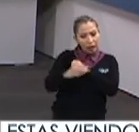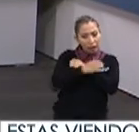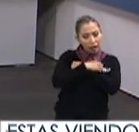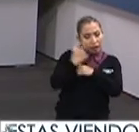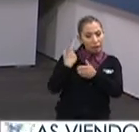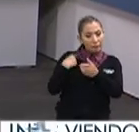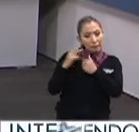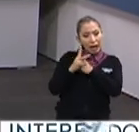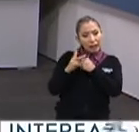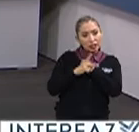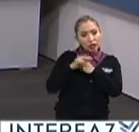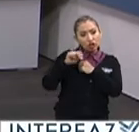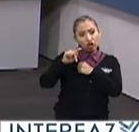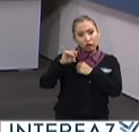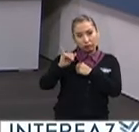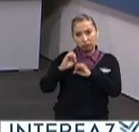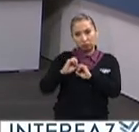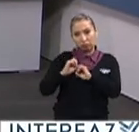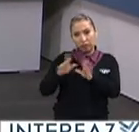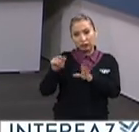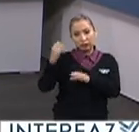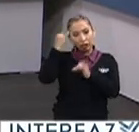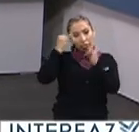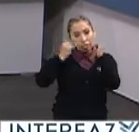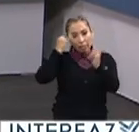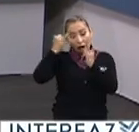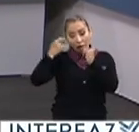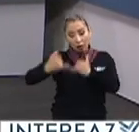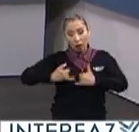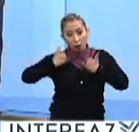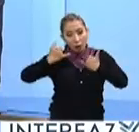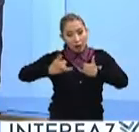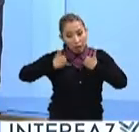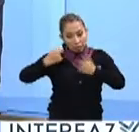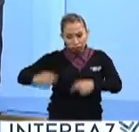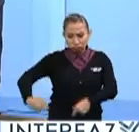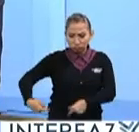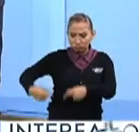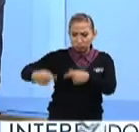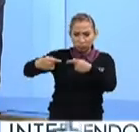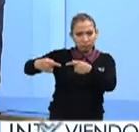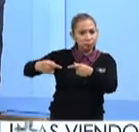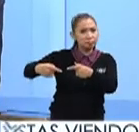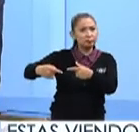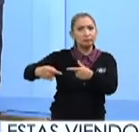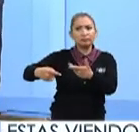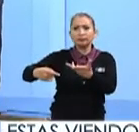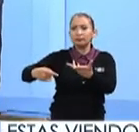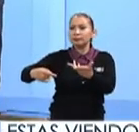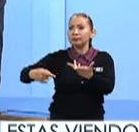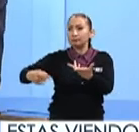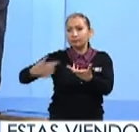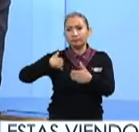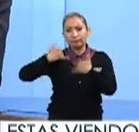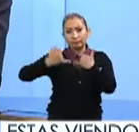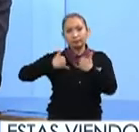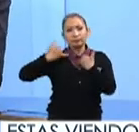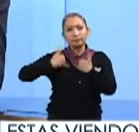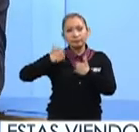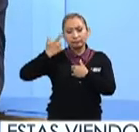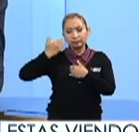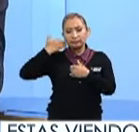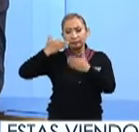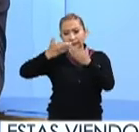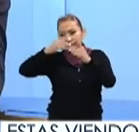estos países nórdicos, como desde, obviamente, la idea es que desde los jóvenes, desde las personas más jóvenes en las